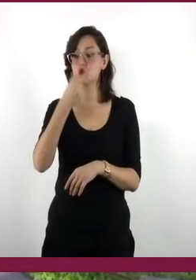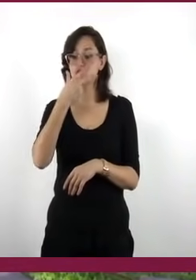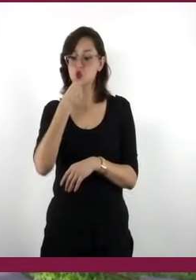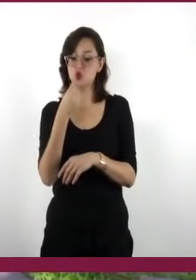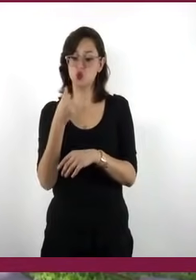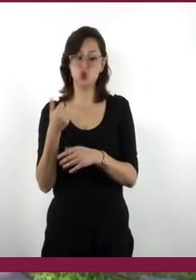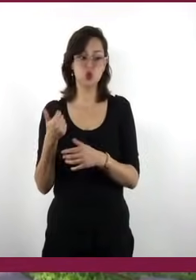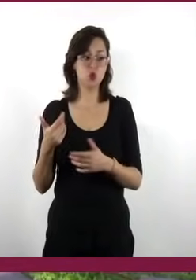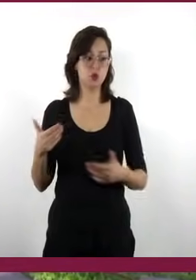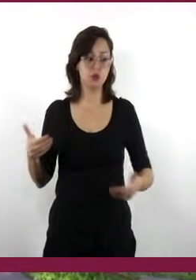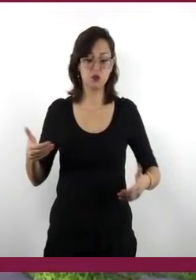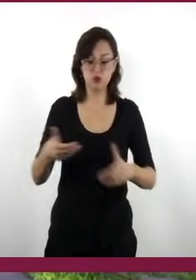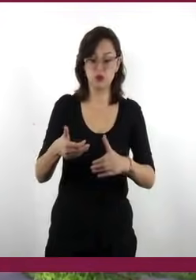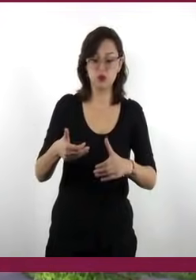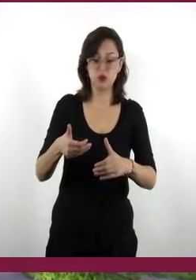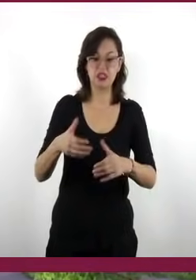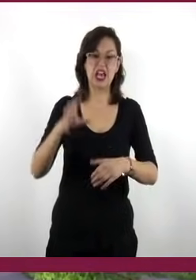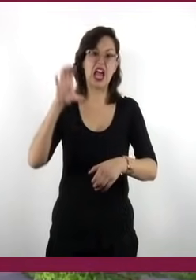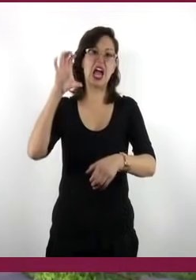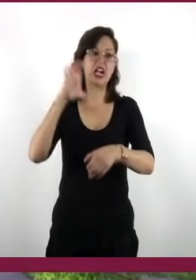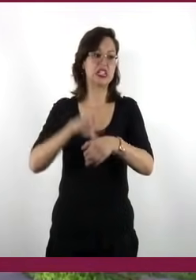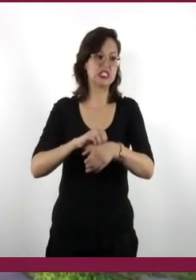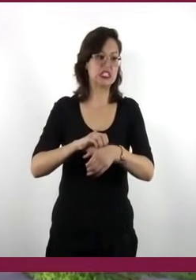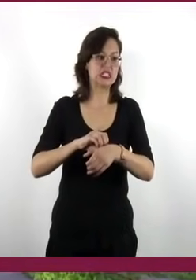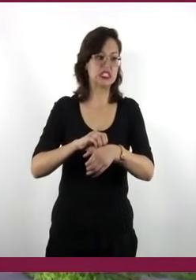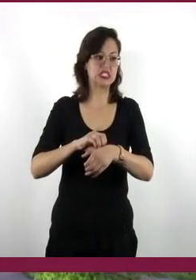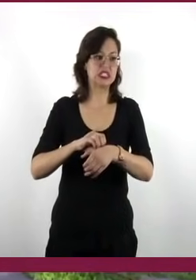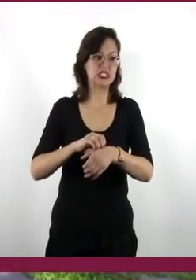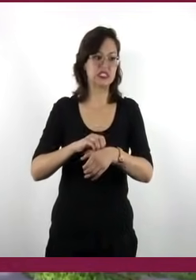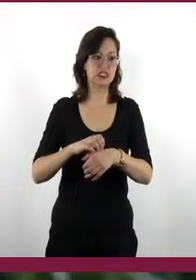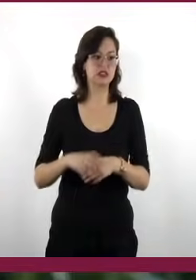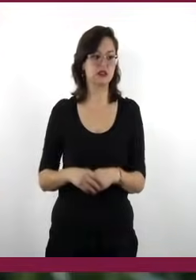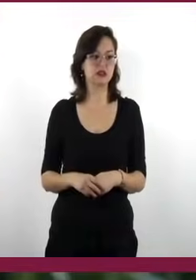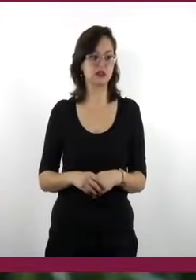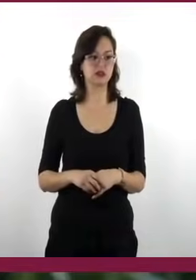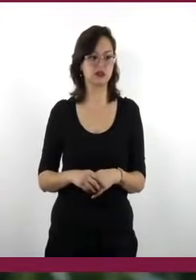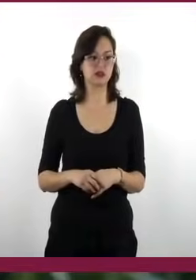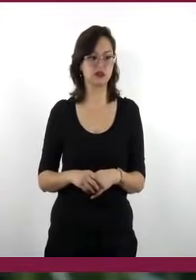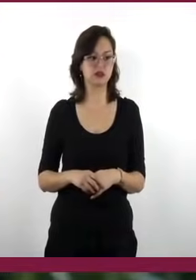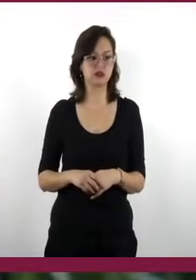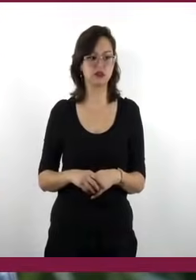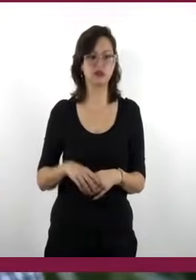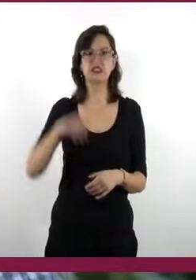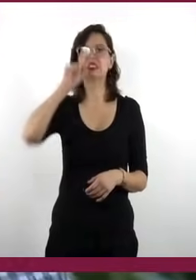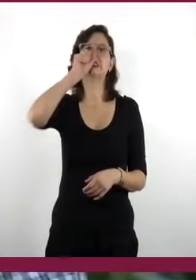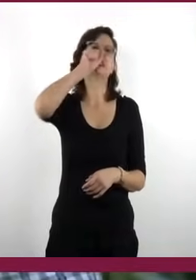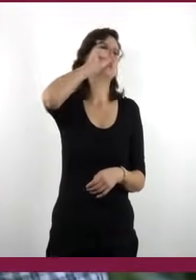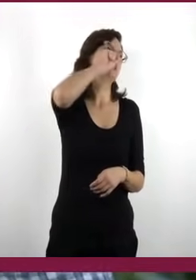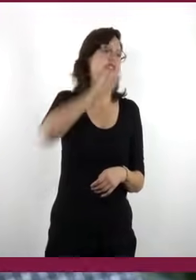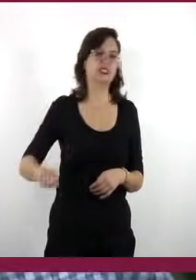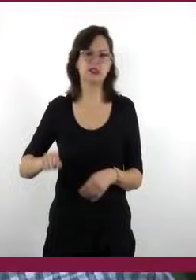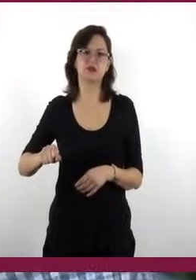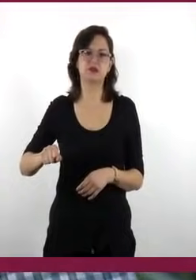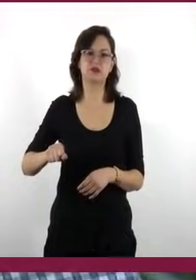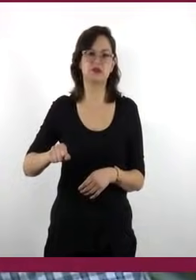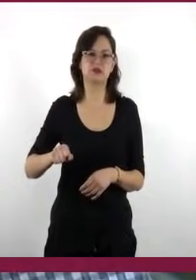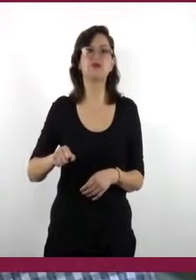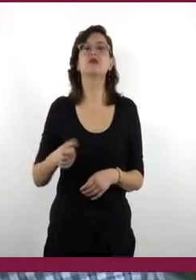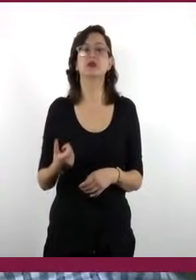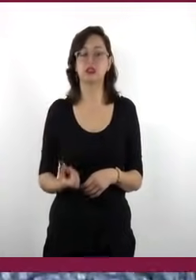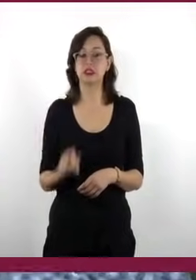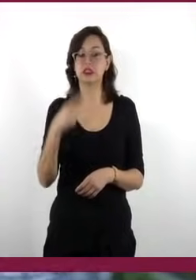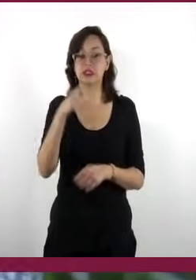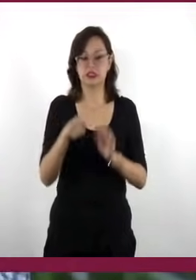le hizo así y mordió. ¿Le hizo cómo? Le hizo así, se lo sacó. ¿A la tortuga? A la